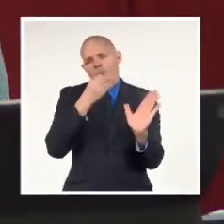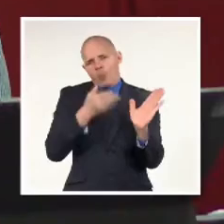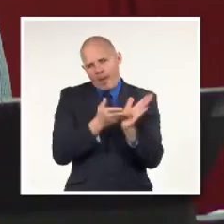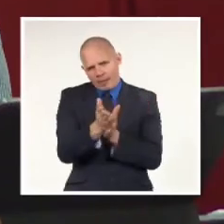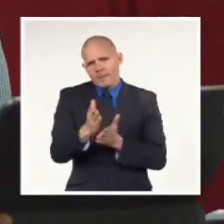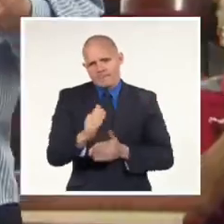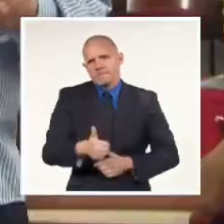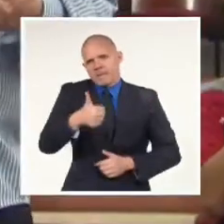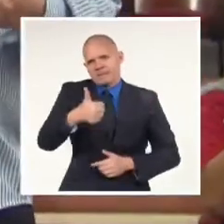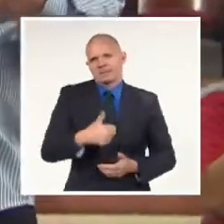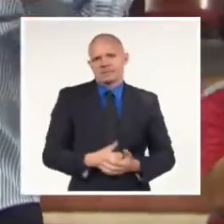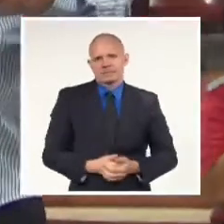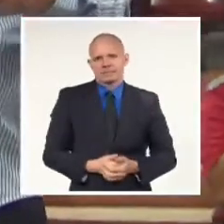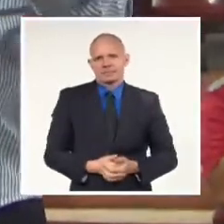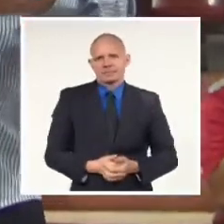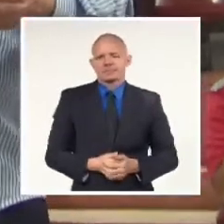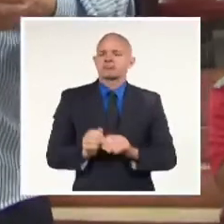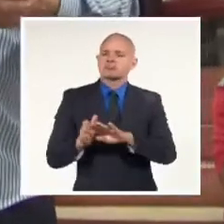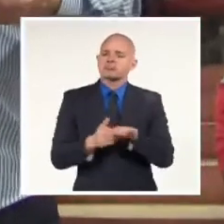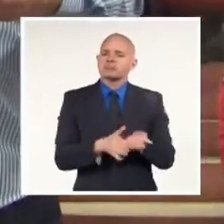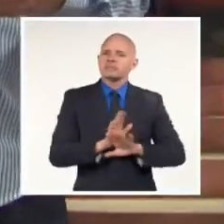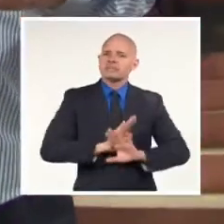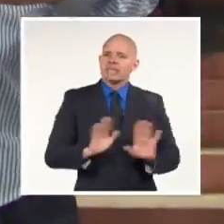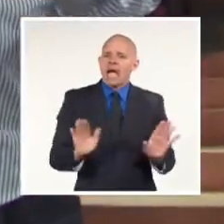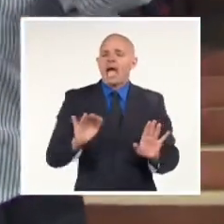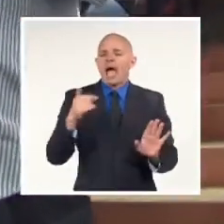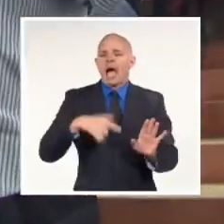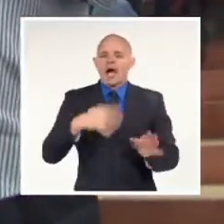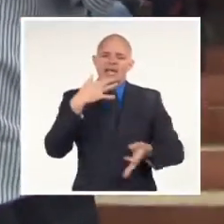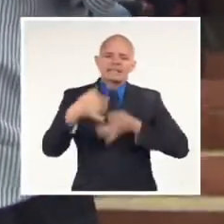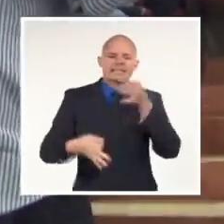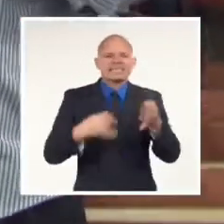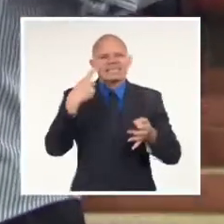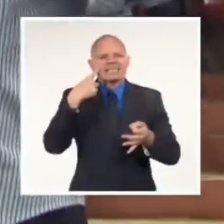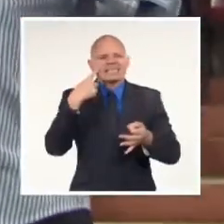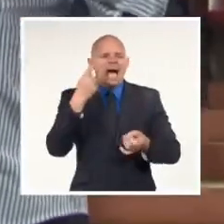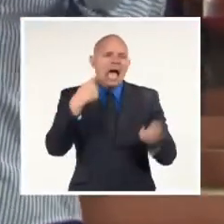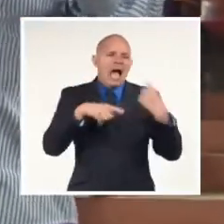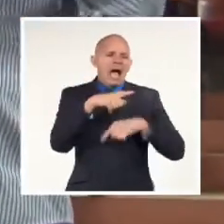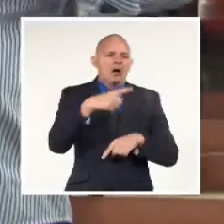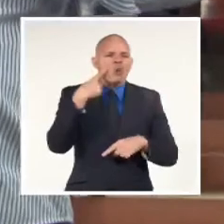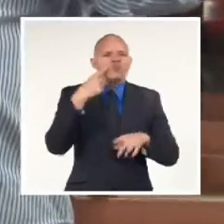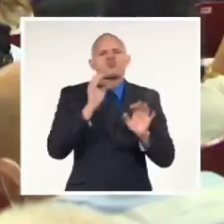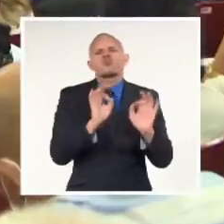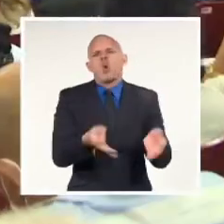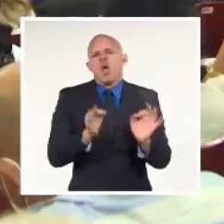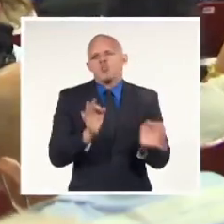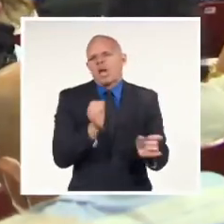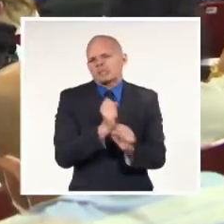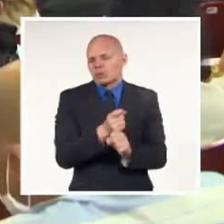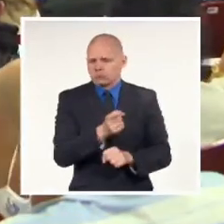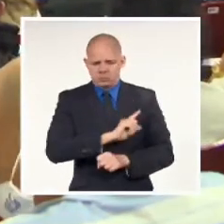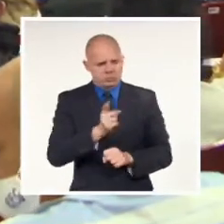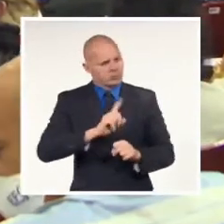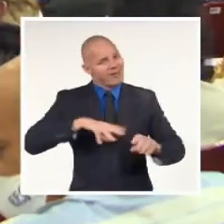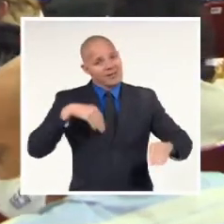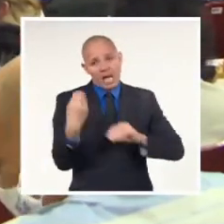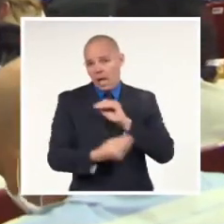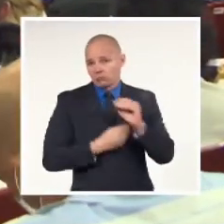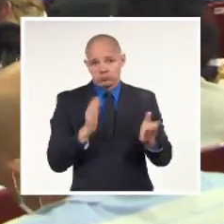superar problemáticas. De forma general, se llamó a despojarse de la inercia, eliminar las trabas que impone el burocratismo y a no